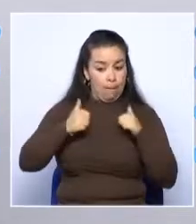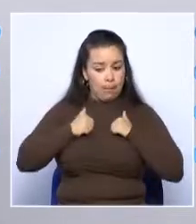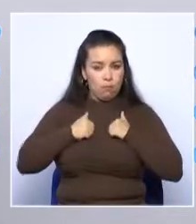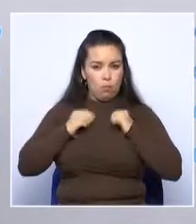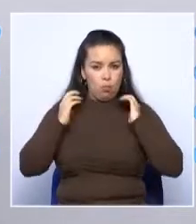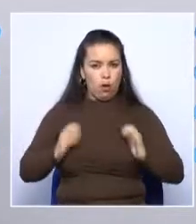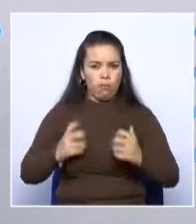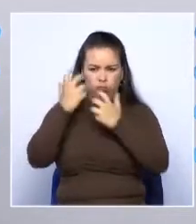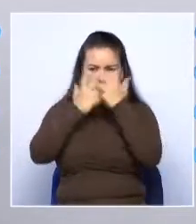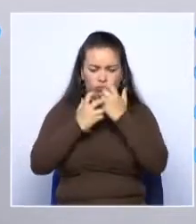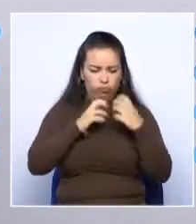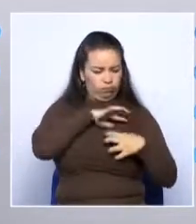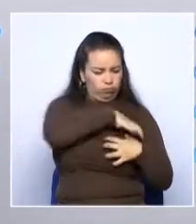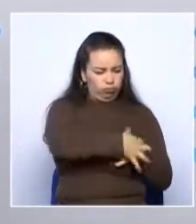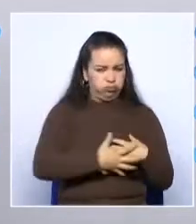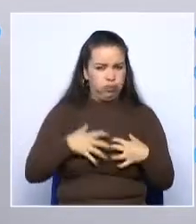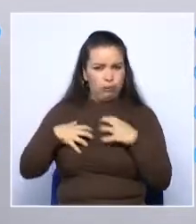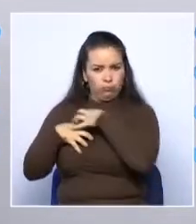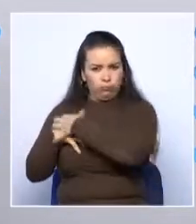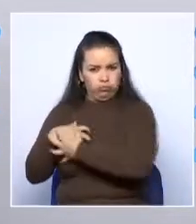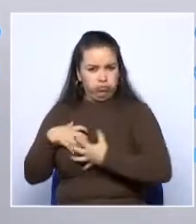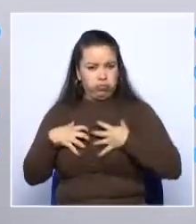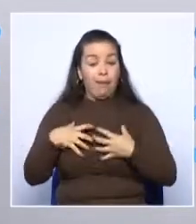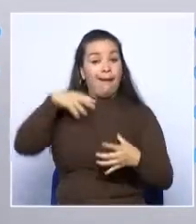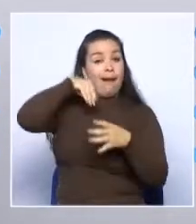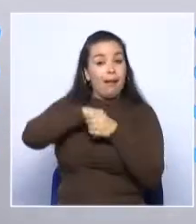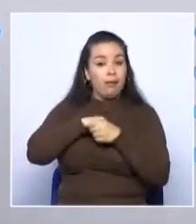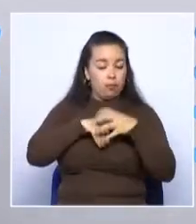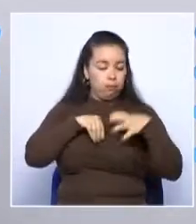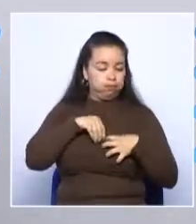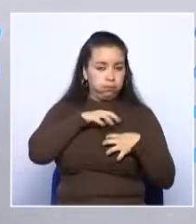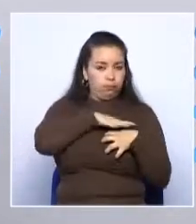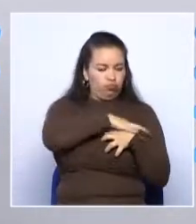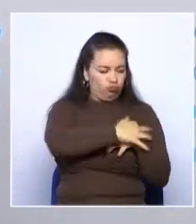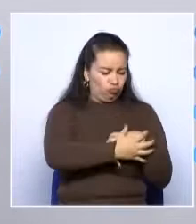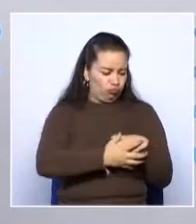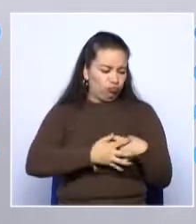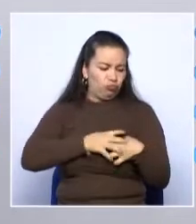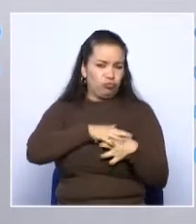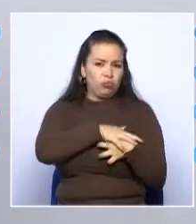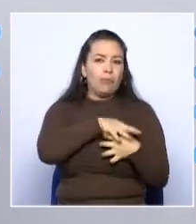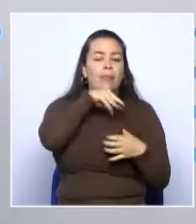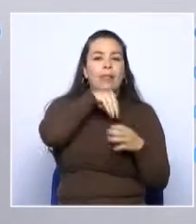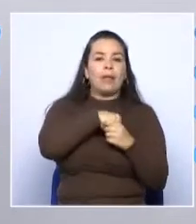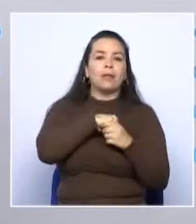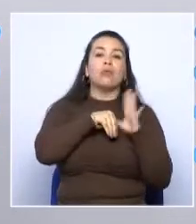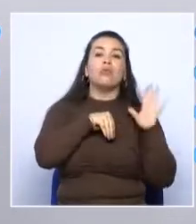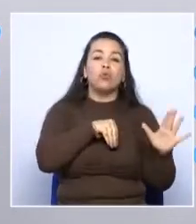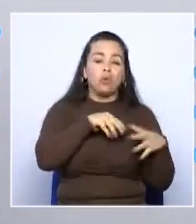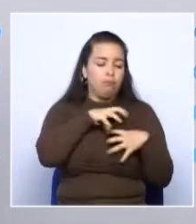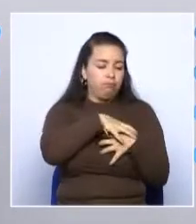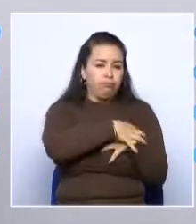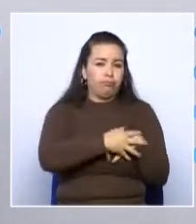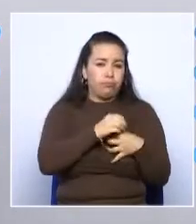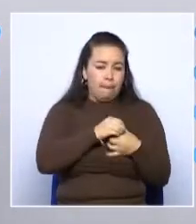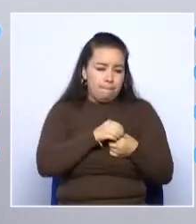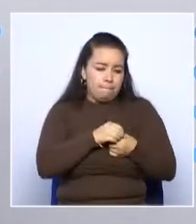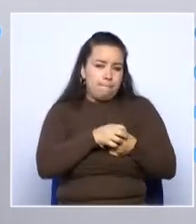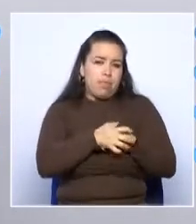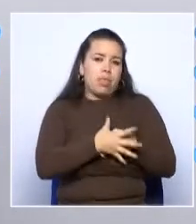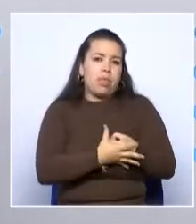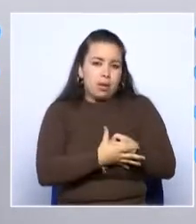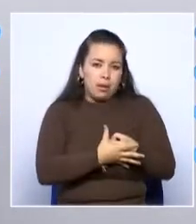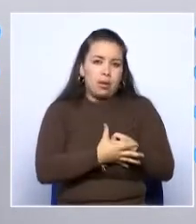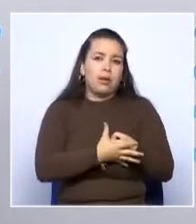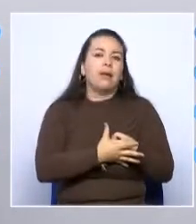organismo. Y adentro queda la prótesis, la capa interna de la prótesis. Entonces, cuando una prótesis se rompe adentro es porque